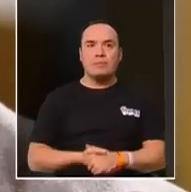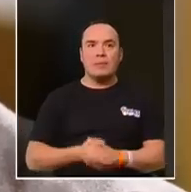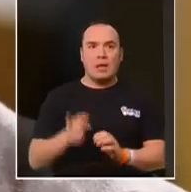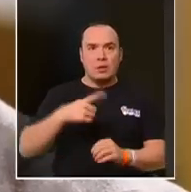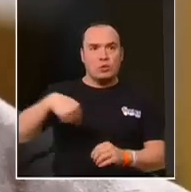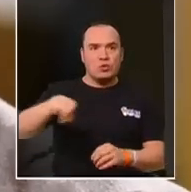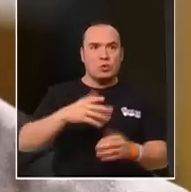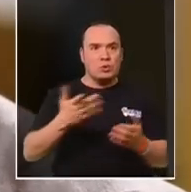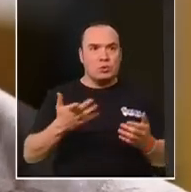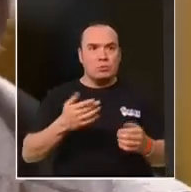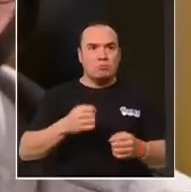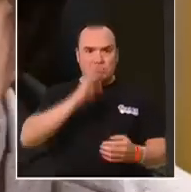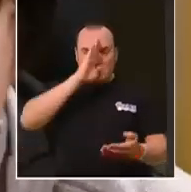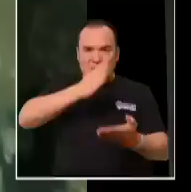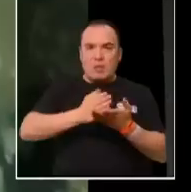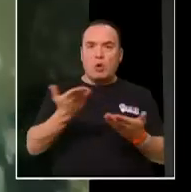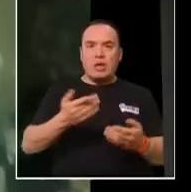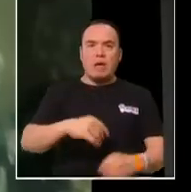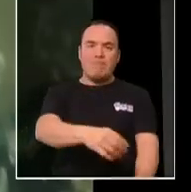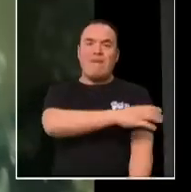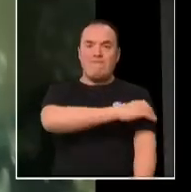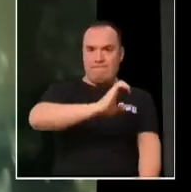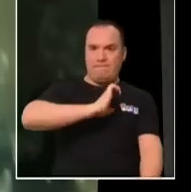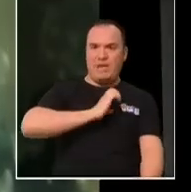igual decidimos tener fe.